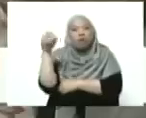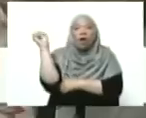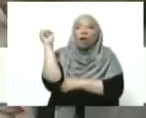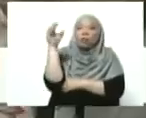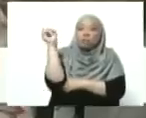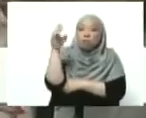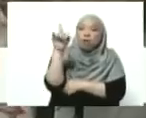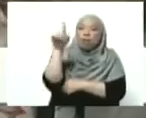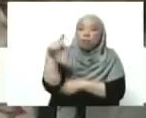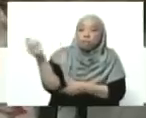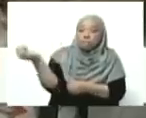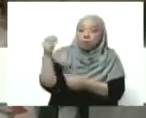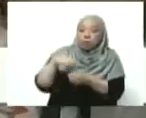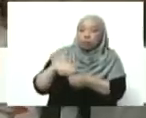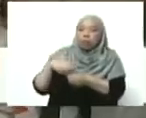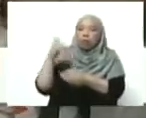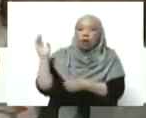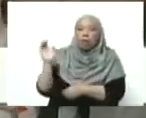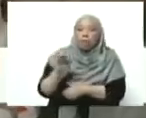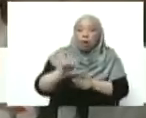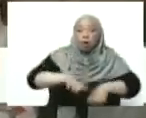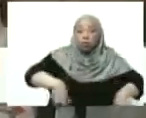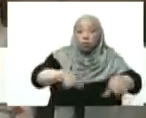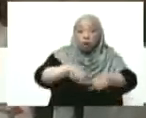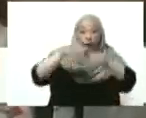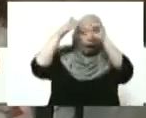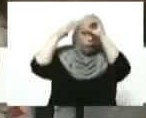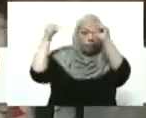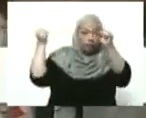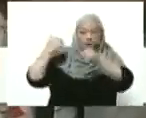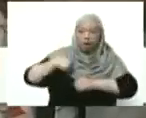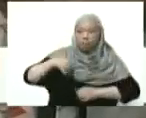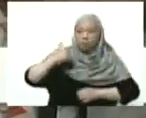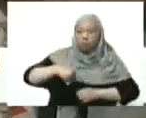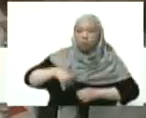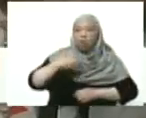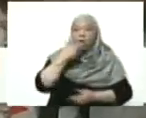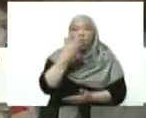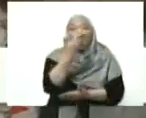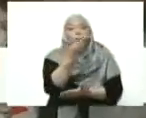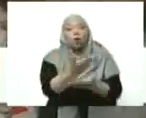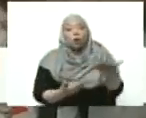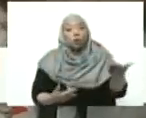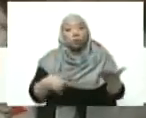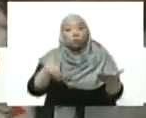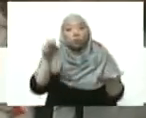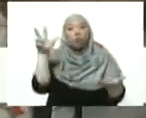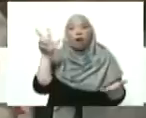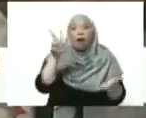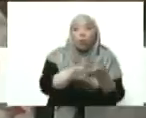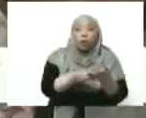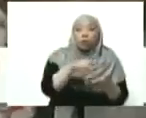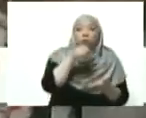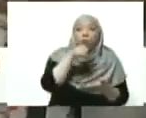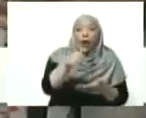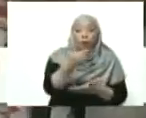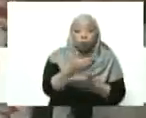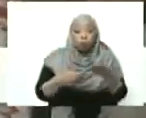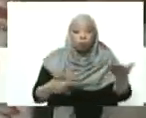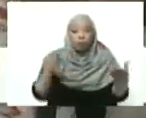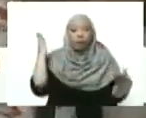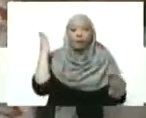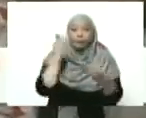gubernamentales acuden a esta sede diplomática para entregar el acuerdo, el documento que se aprobó desde la Asamblea Nacional,